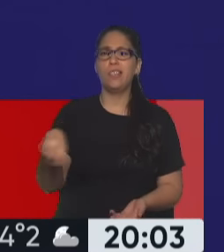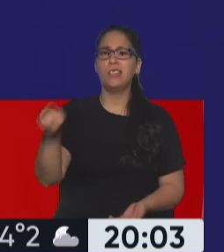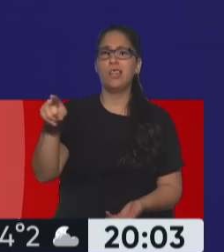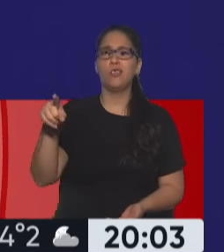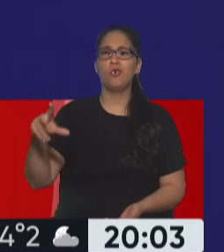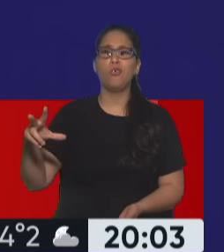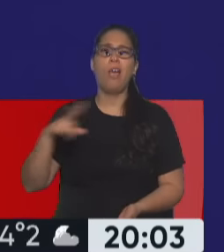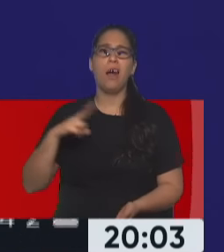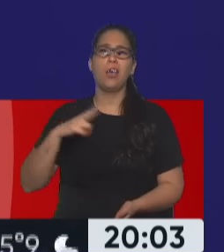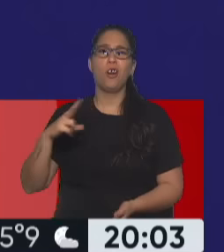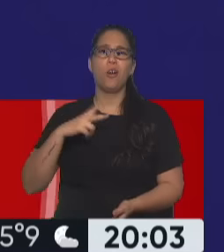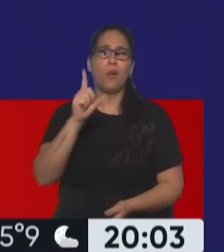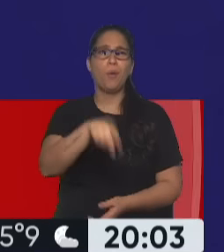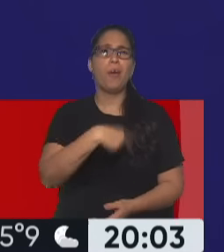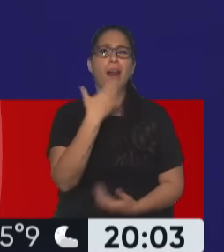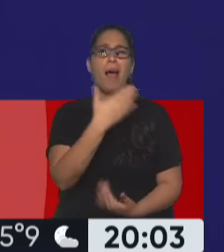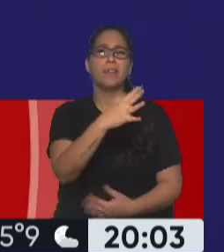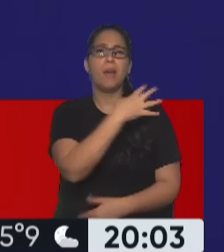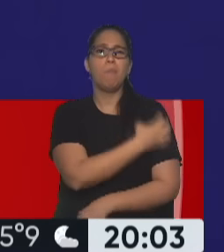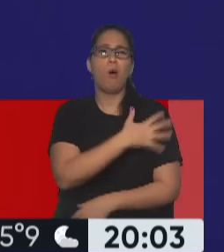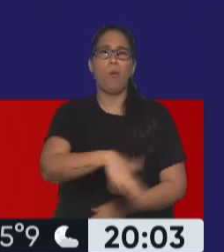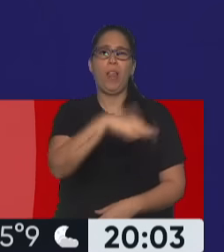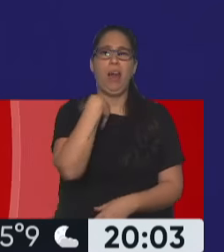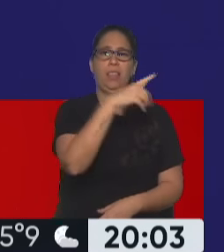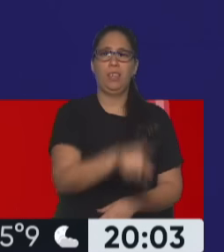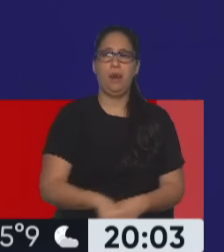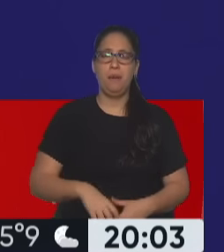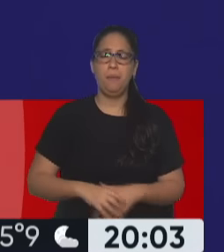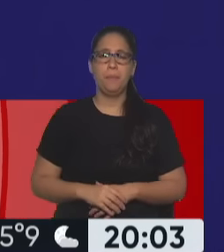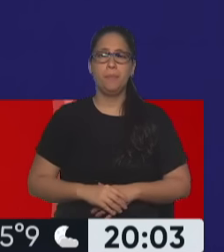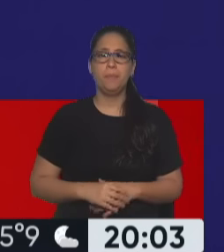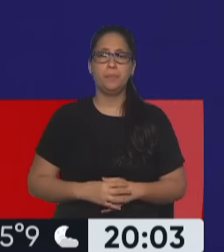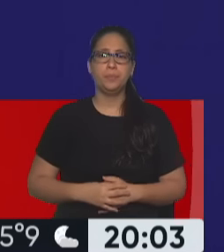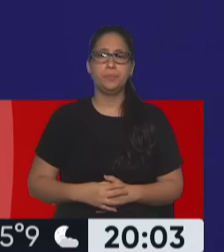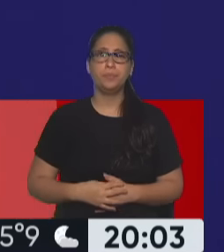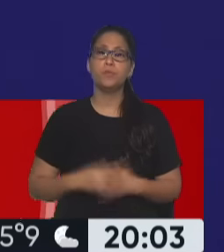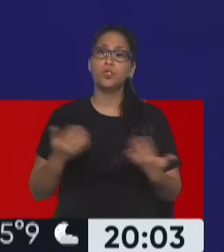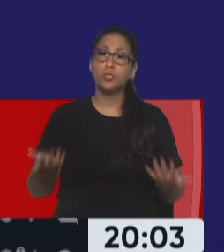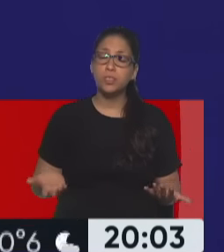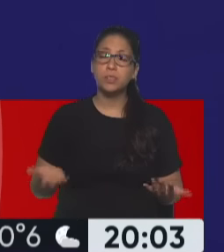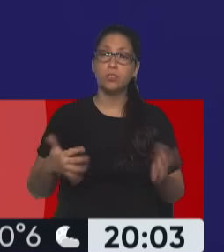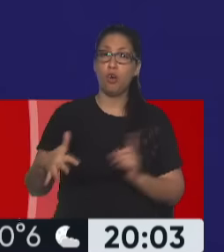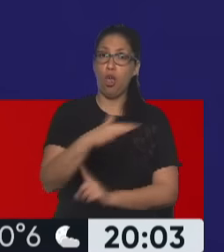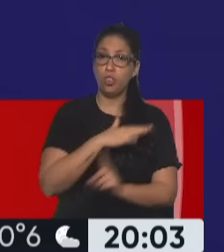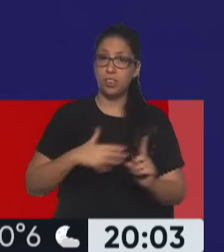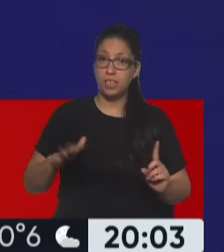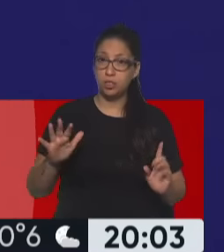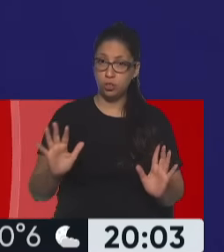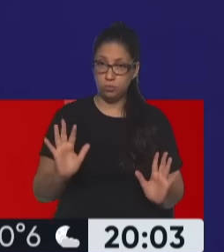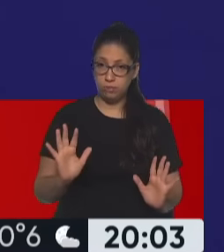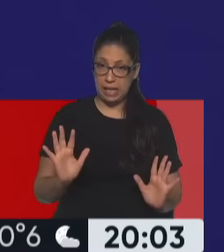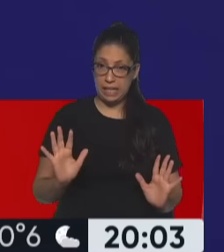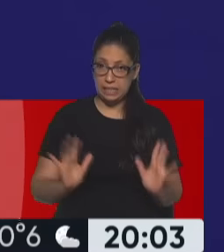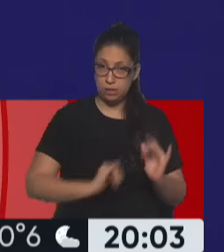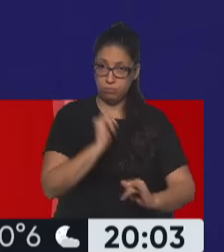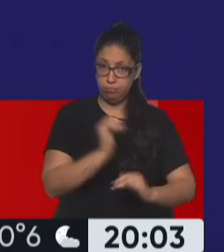empobrecer a la Argentina. En ese contexto, Por lo tanto, si el nivel